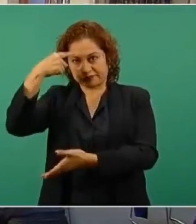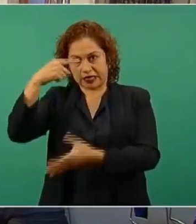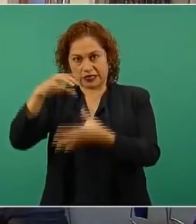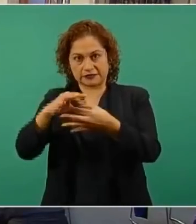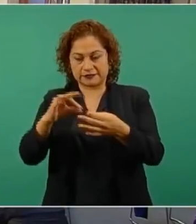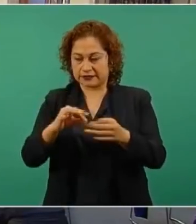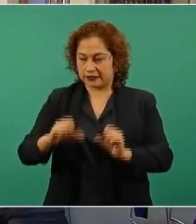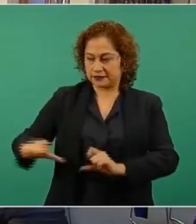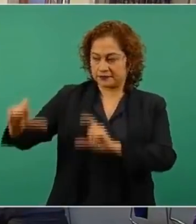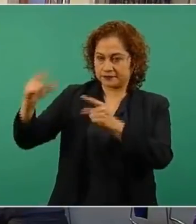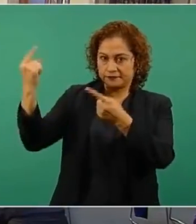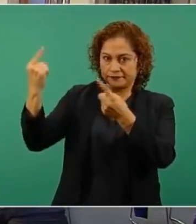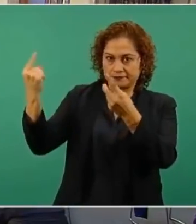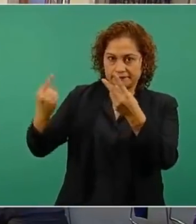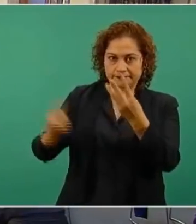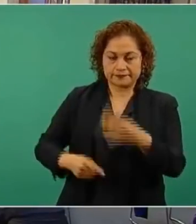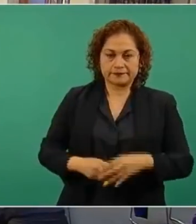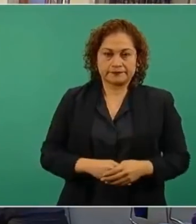traemos.